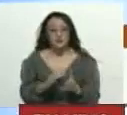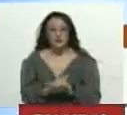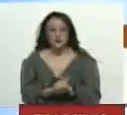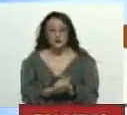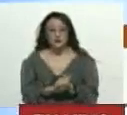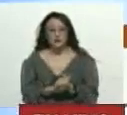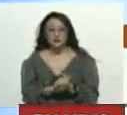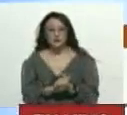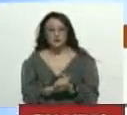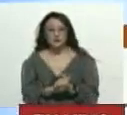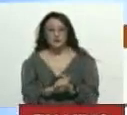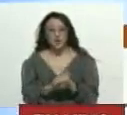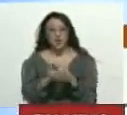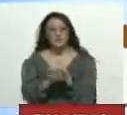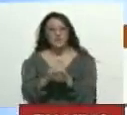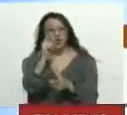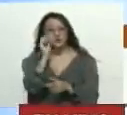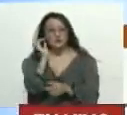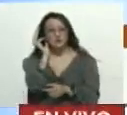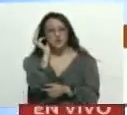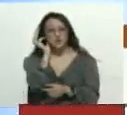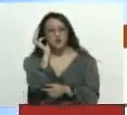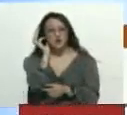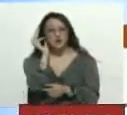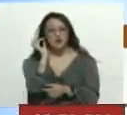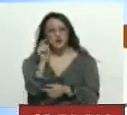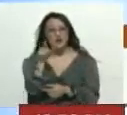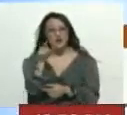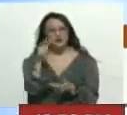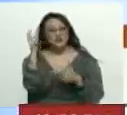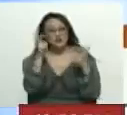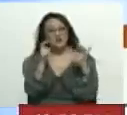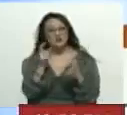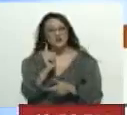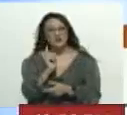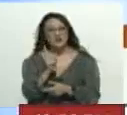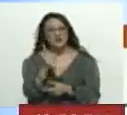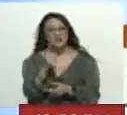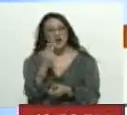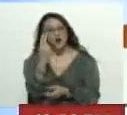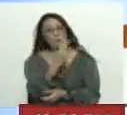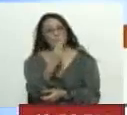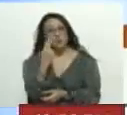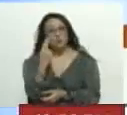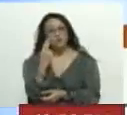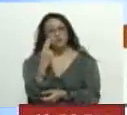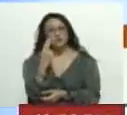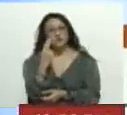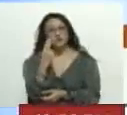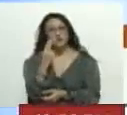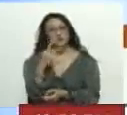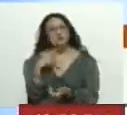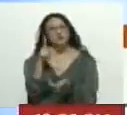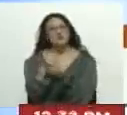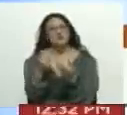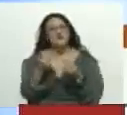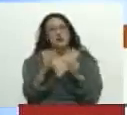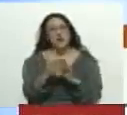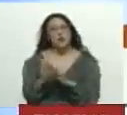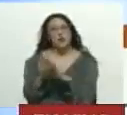Revolucionaria compañero y compañera que se diga ser chavista tiene que comprometerse si usted vive en una comunidad